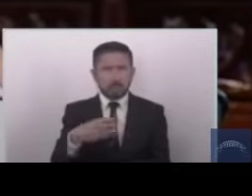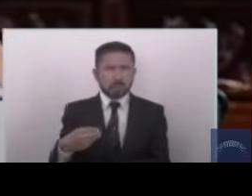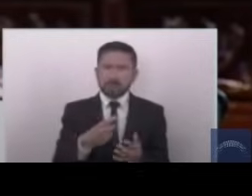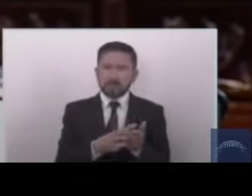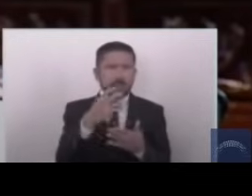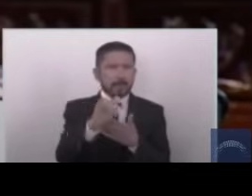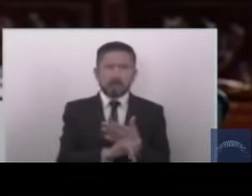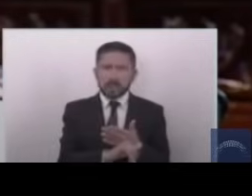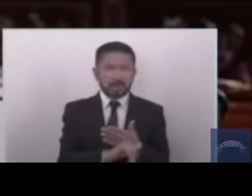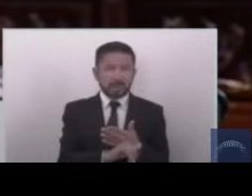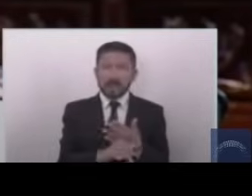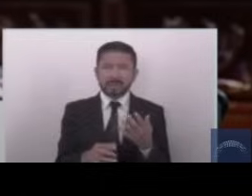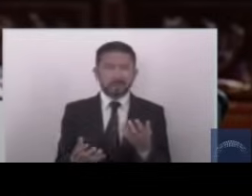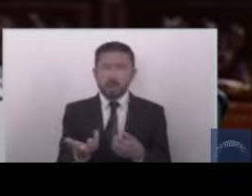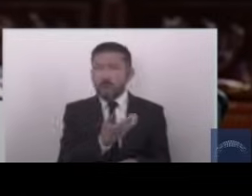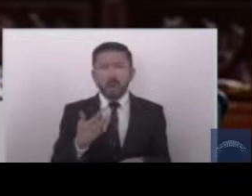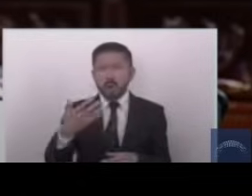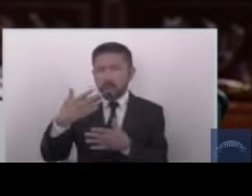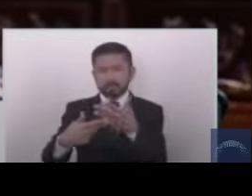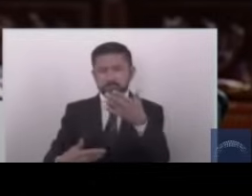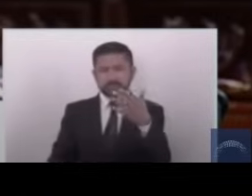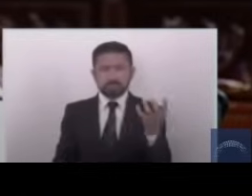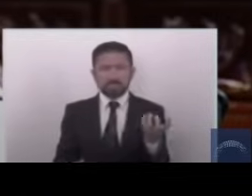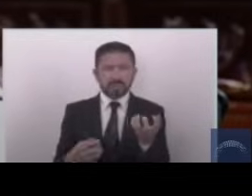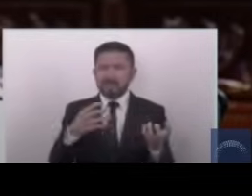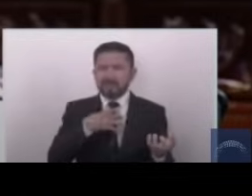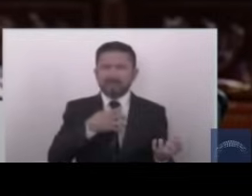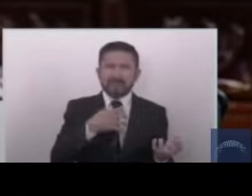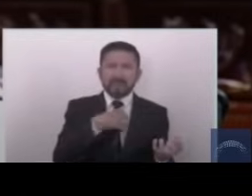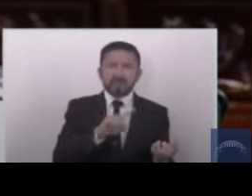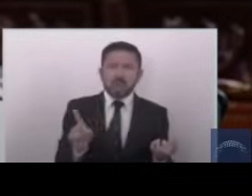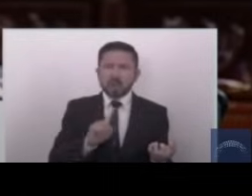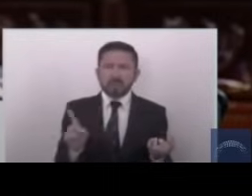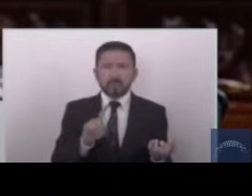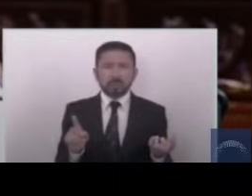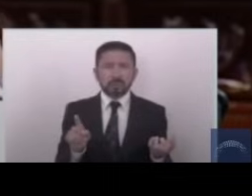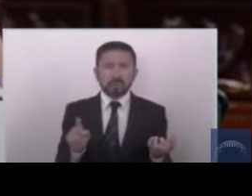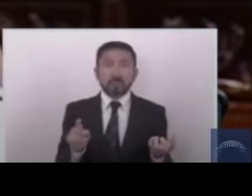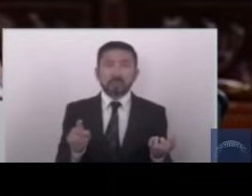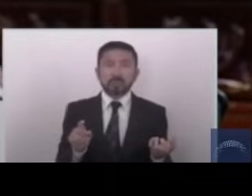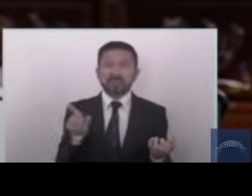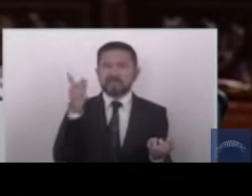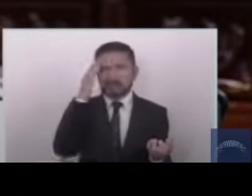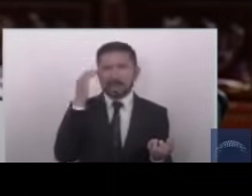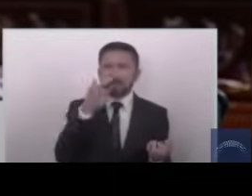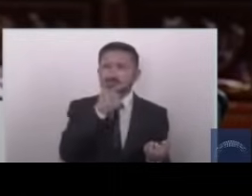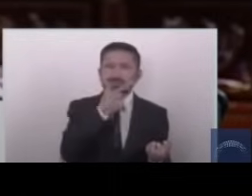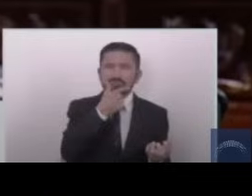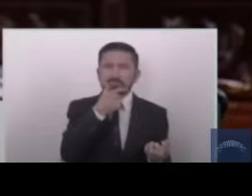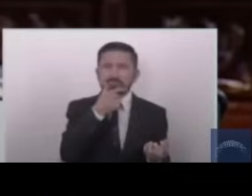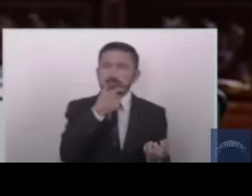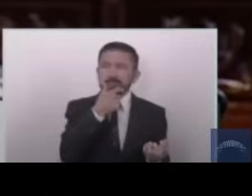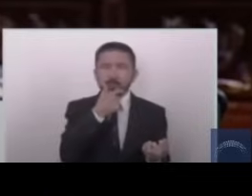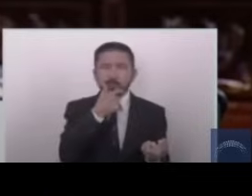oponen absolutamente todo como que en su cabeza es Okay soy oposición entonces sabes qué voy a buscar aquí esta